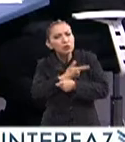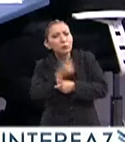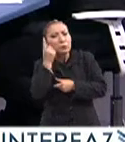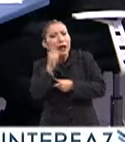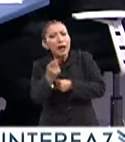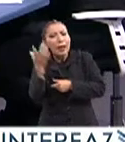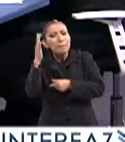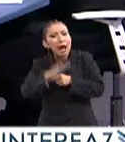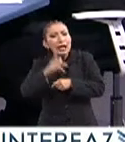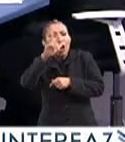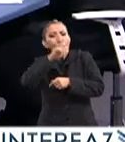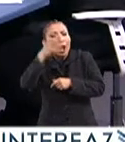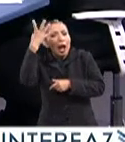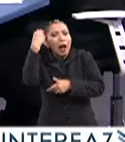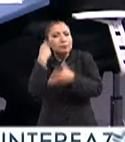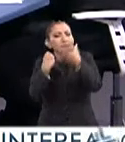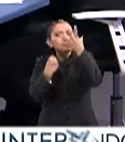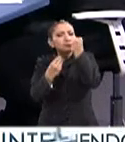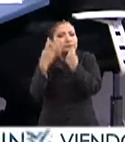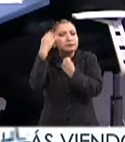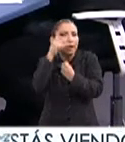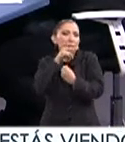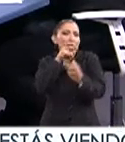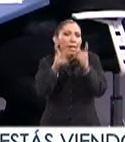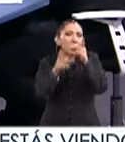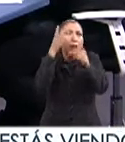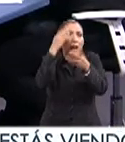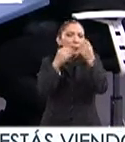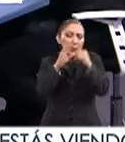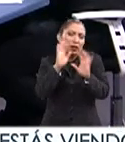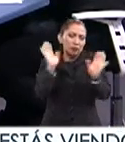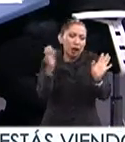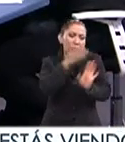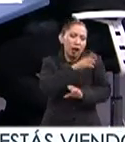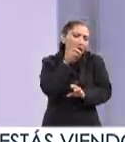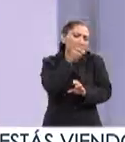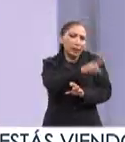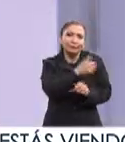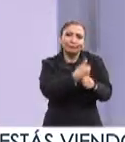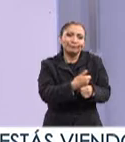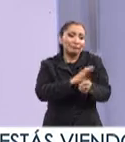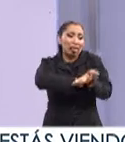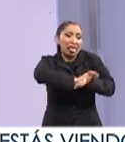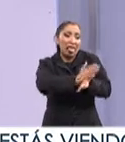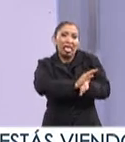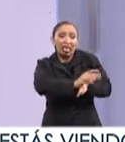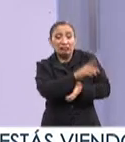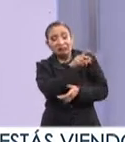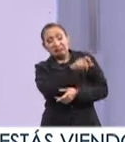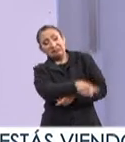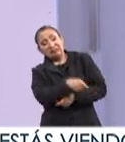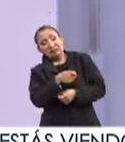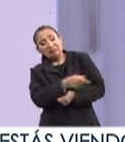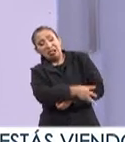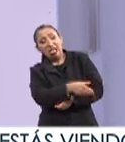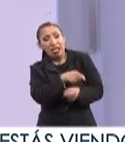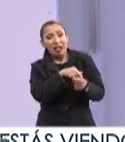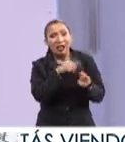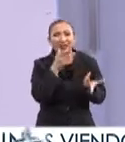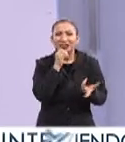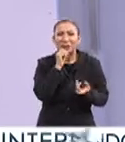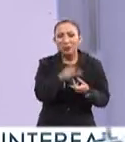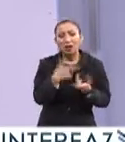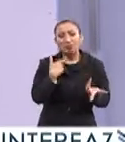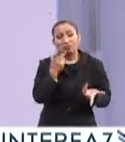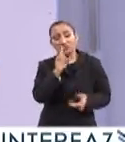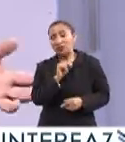por enriquecer su lenguaje, porque si ya de por sí sufren de discriminación, sufren de